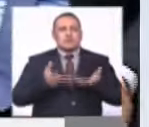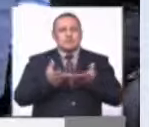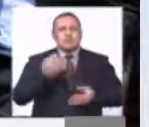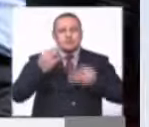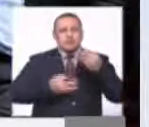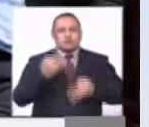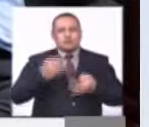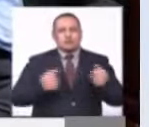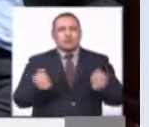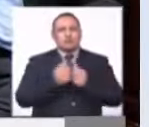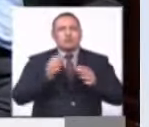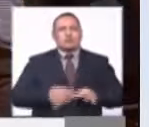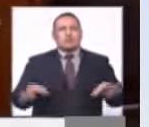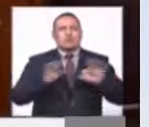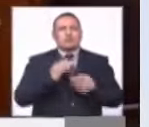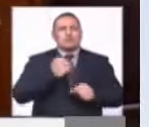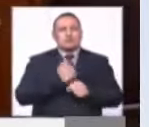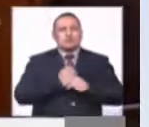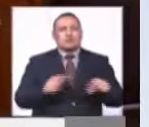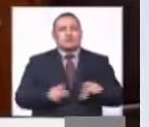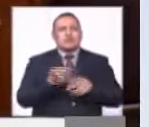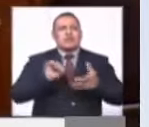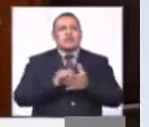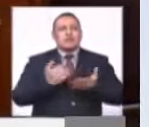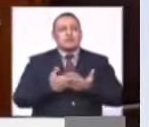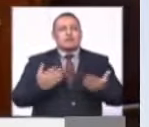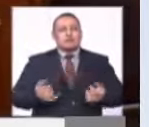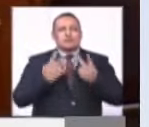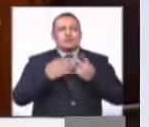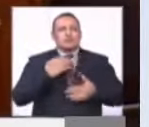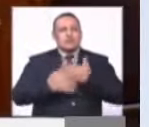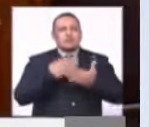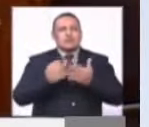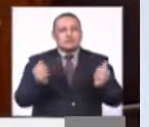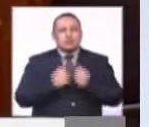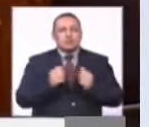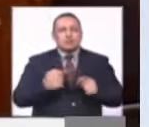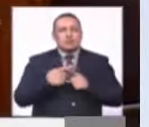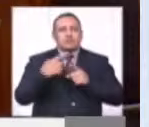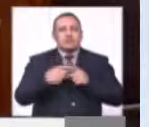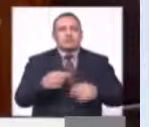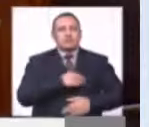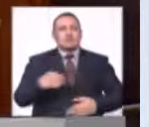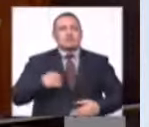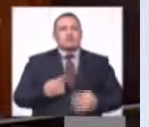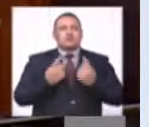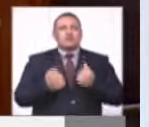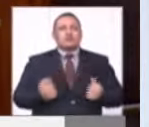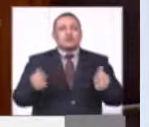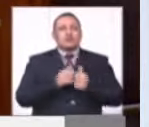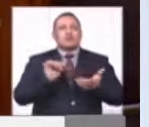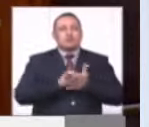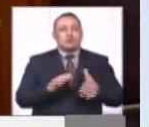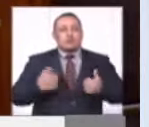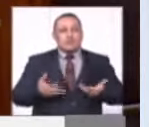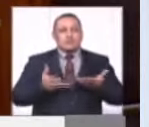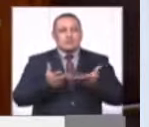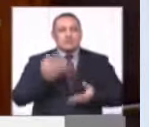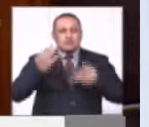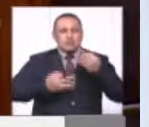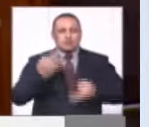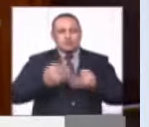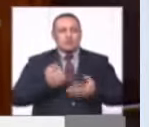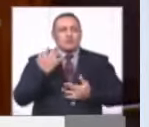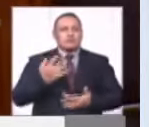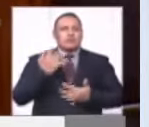presupuesto para esta tan importante ejecución y sobre todo tener pues equipos técnicos dinámicos dentro del Ministerio de Economía que puedan asignar este presupuesto que